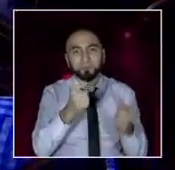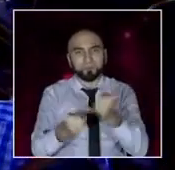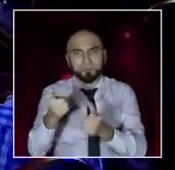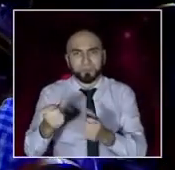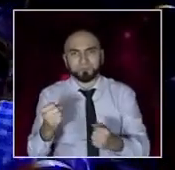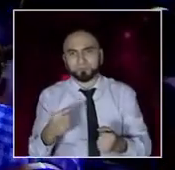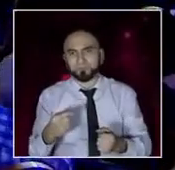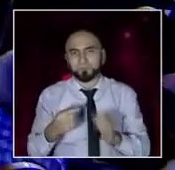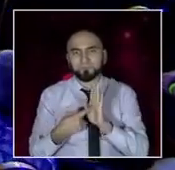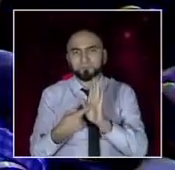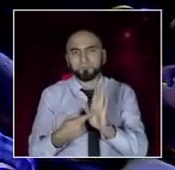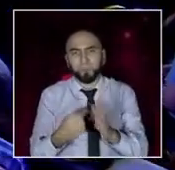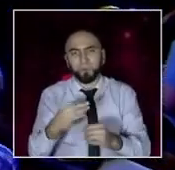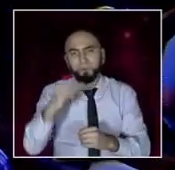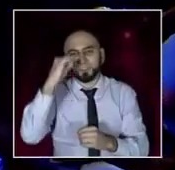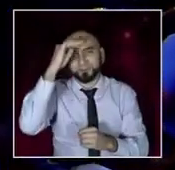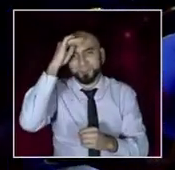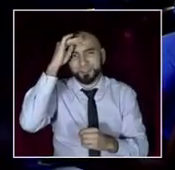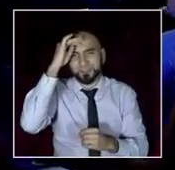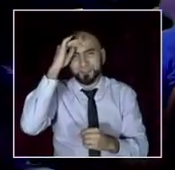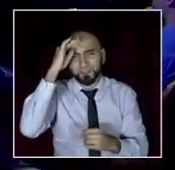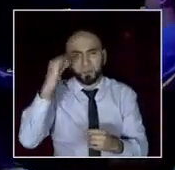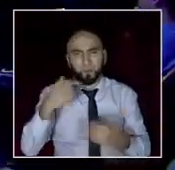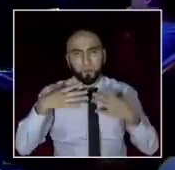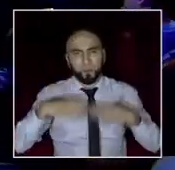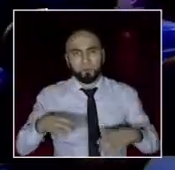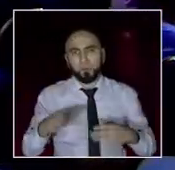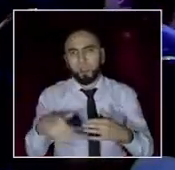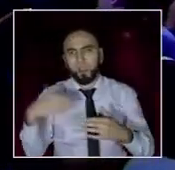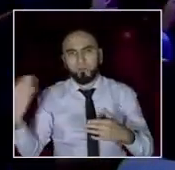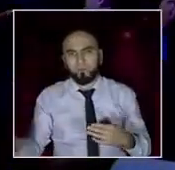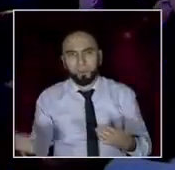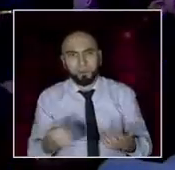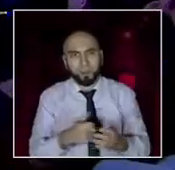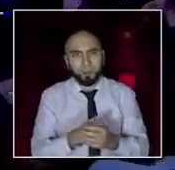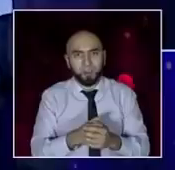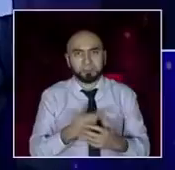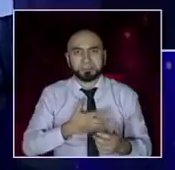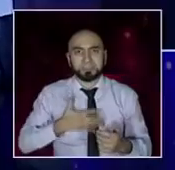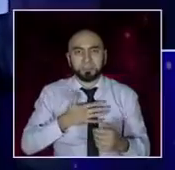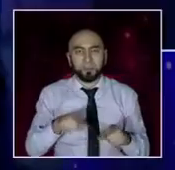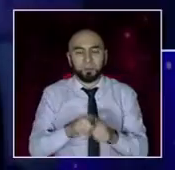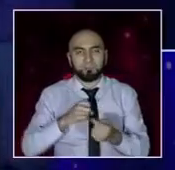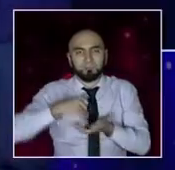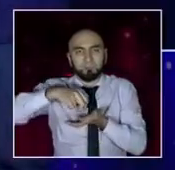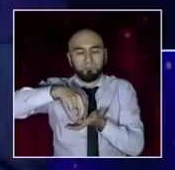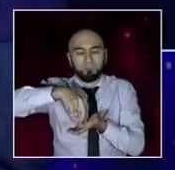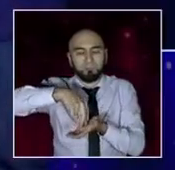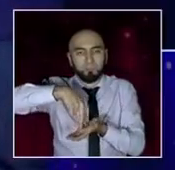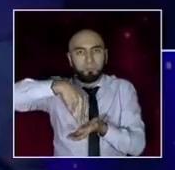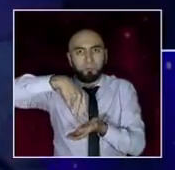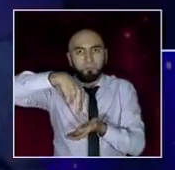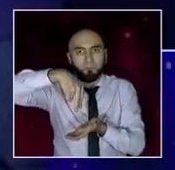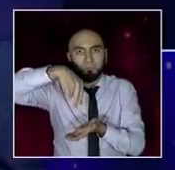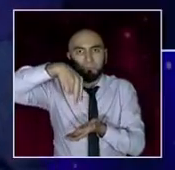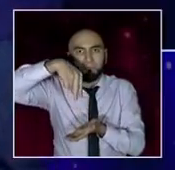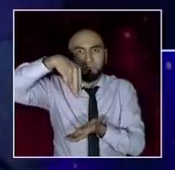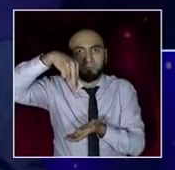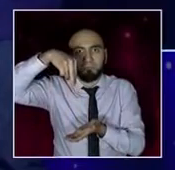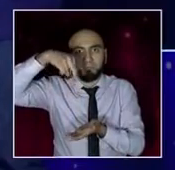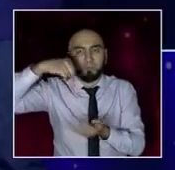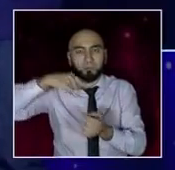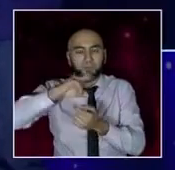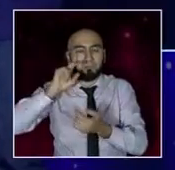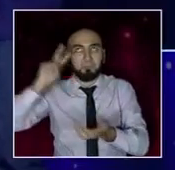fuera del cuerpo, por ejemplo, cuando se sienten que están flotando hacia el cielo y se ven desde abajo, debemos que